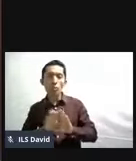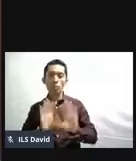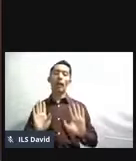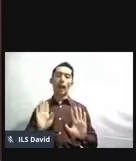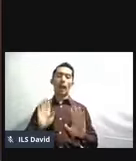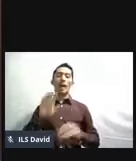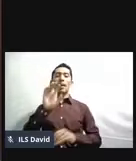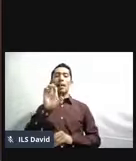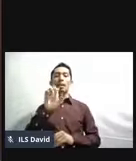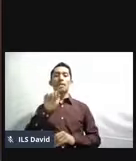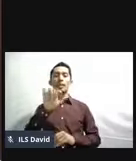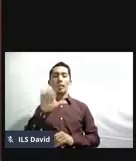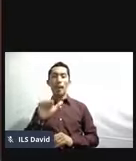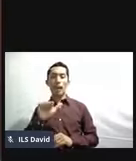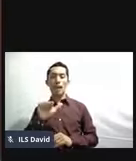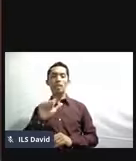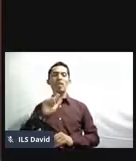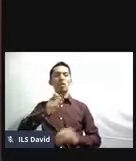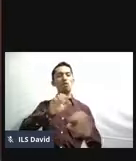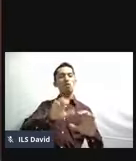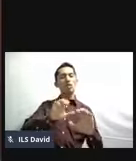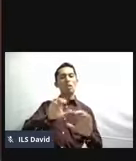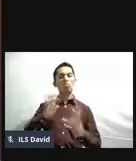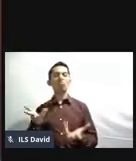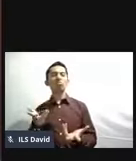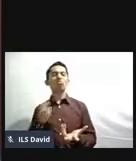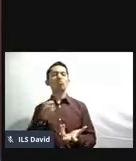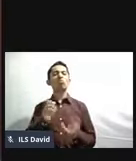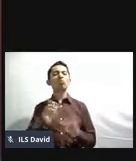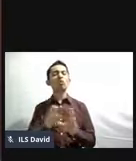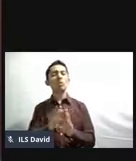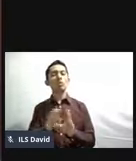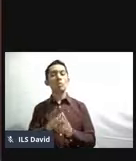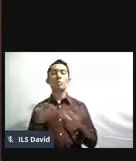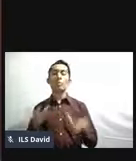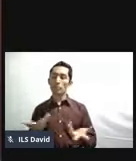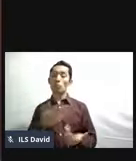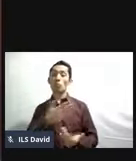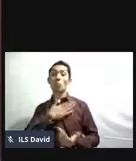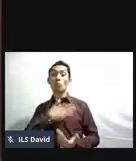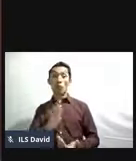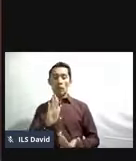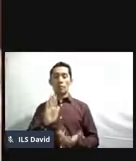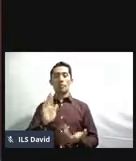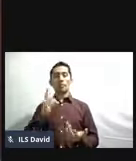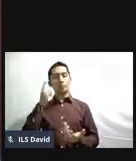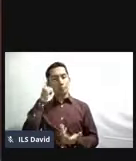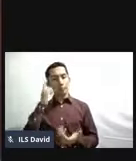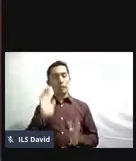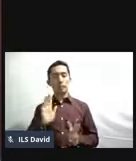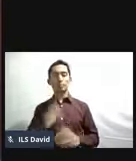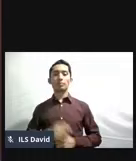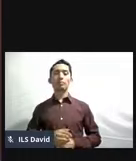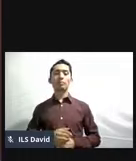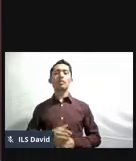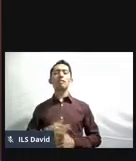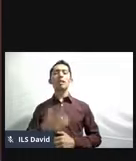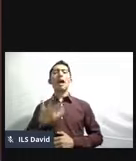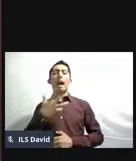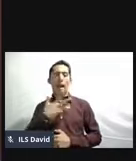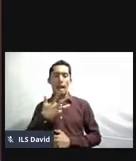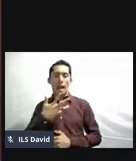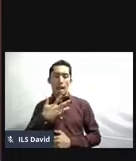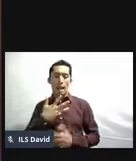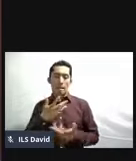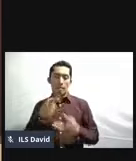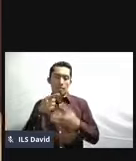La ética del cuidado habla de fundamentalmente la posibilidad, o más bien las posibilidades que existen